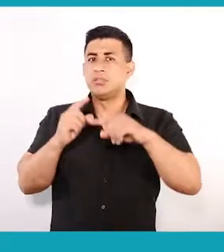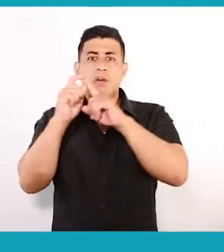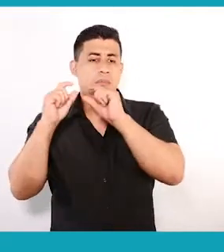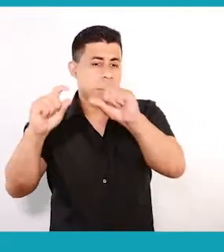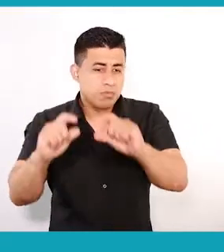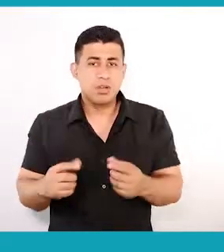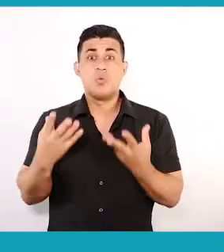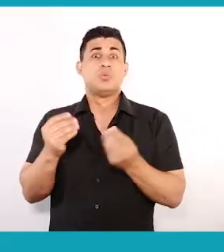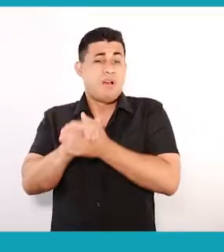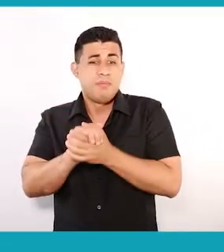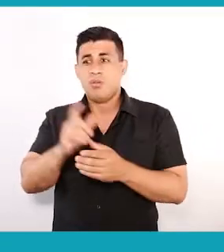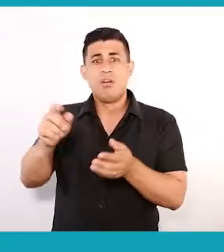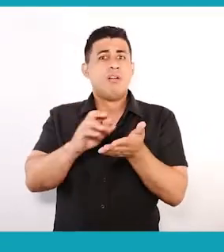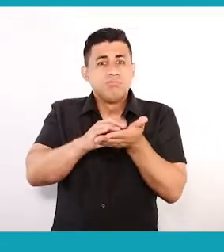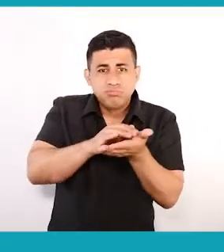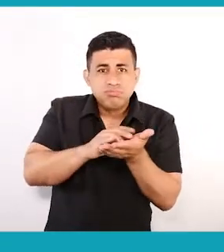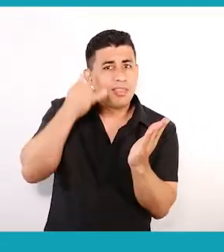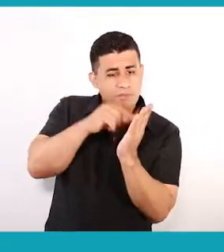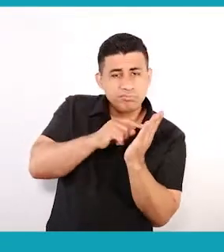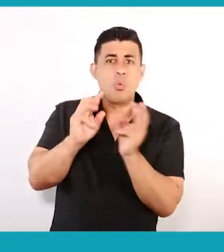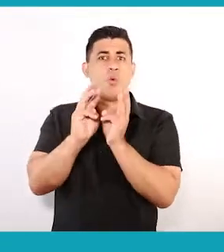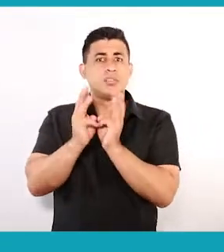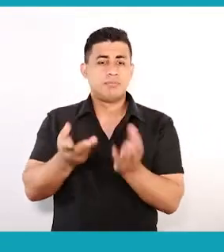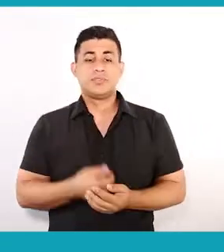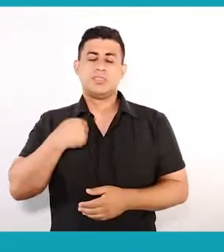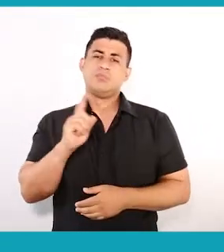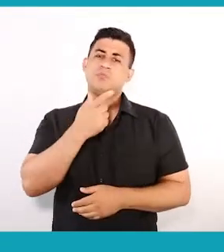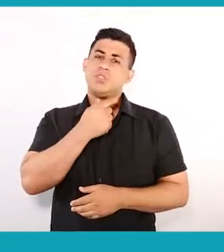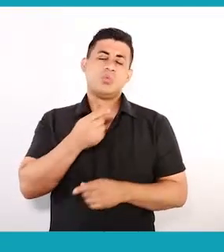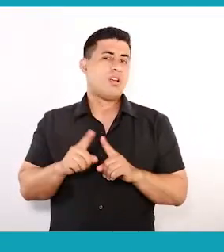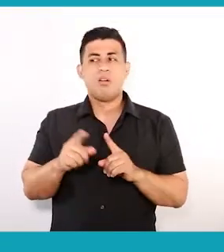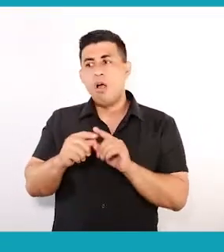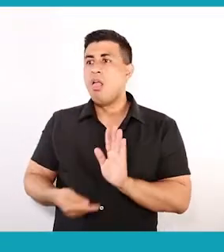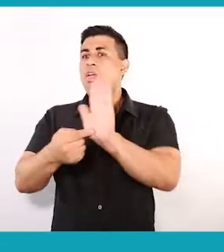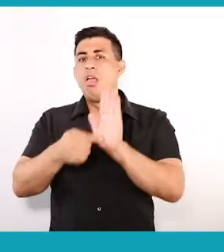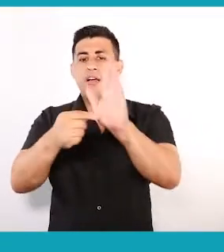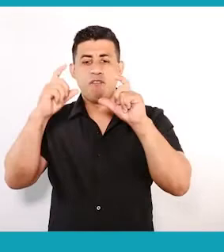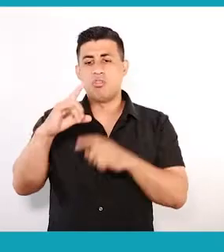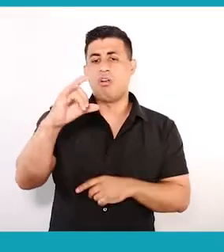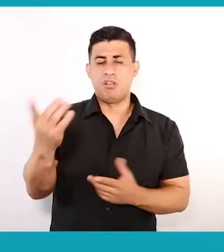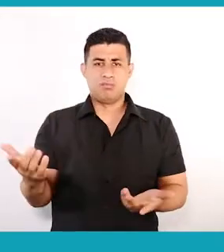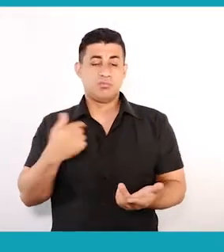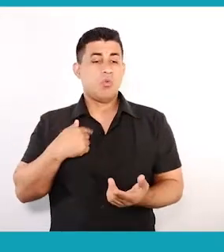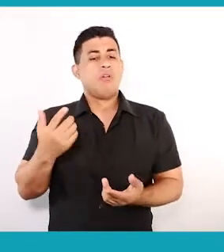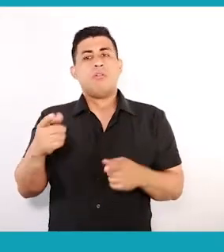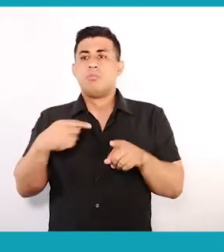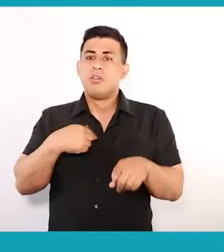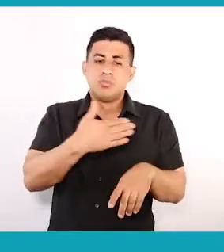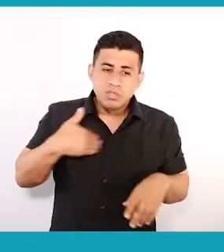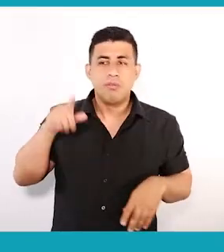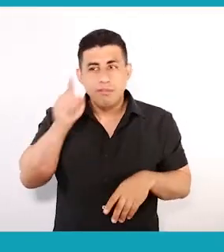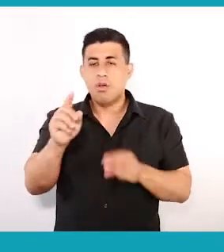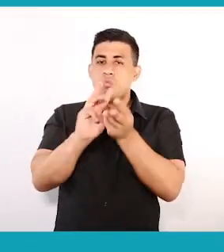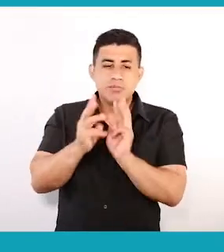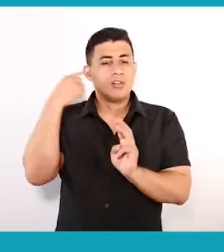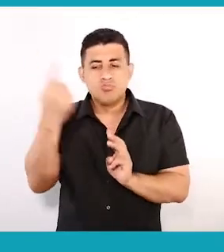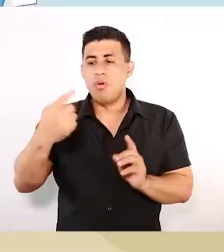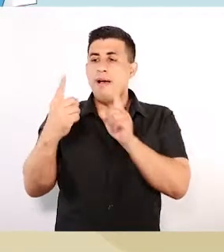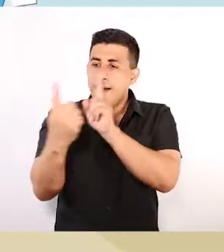y muchos amigos le escriben por WhatsApp. A mí no me gusta que suba fotos y solo quiero que tenga WhatsApp para hablar